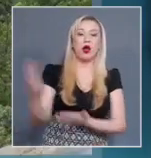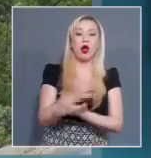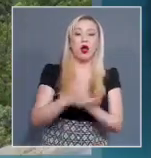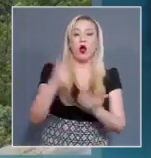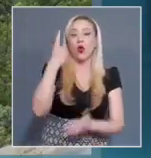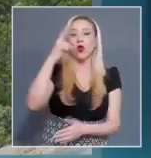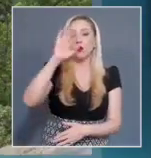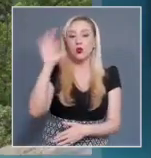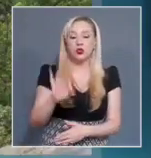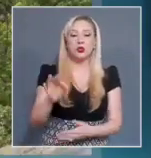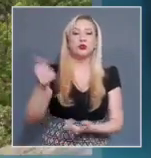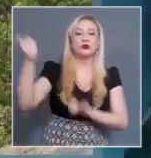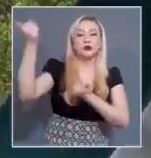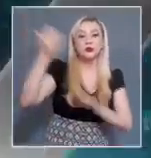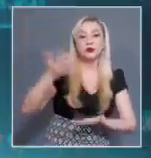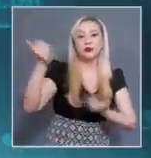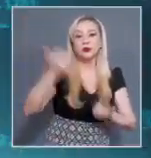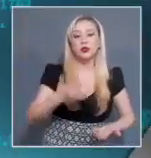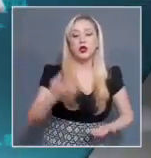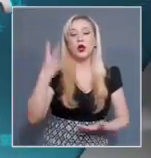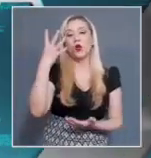servicios 4.5%.